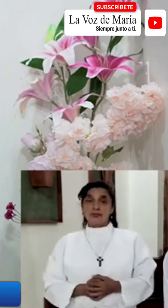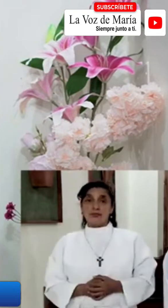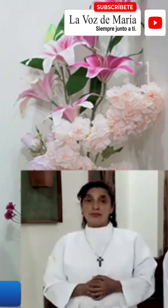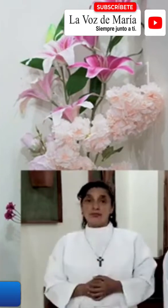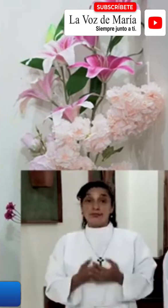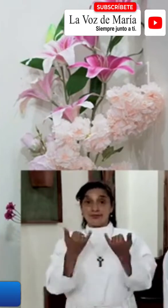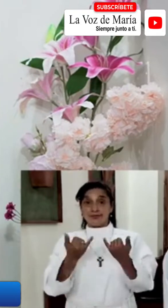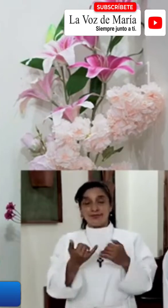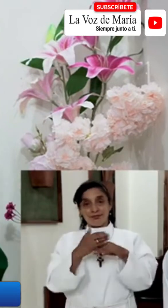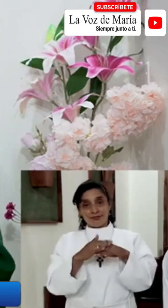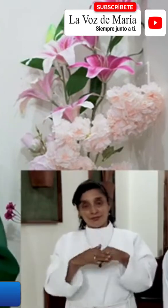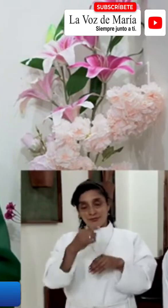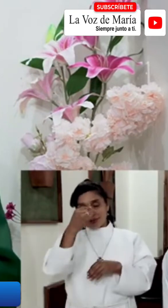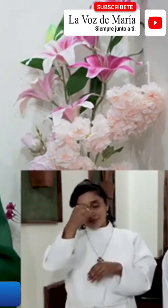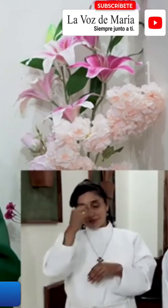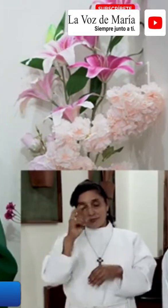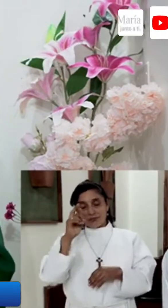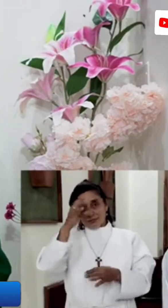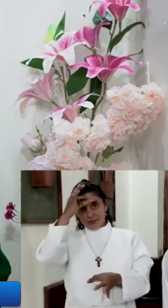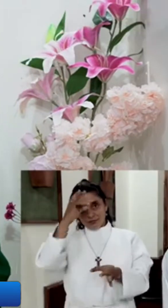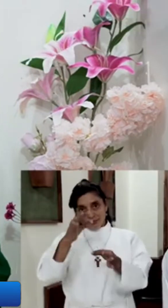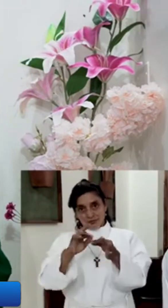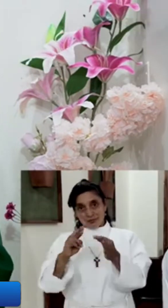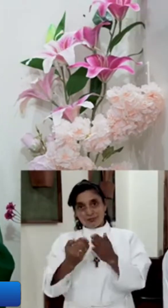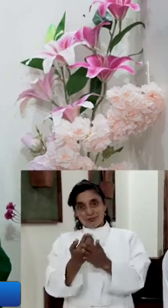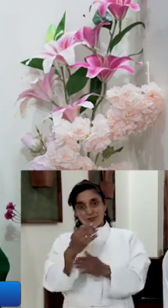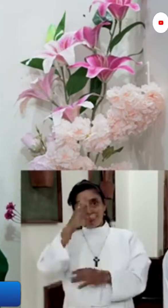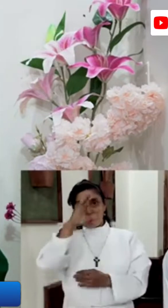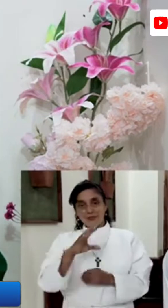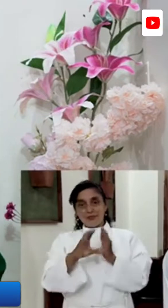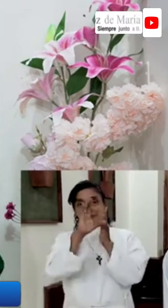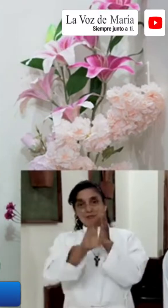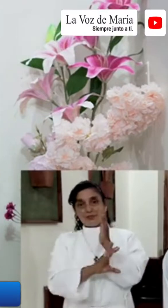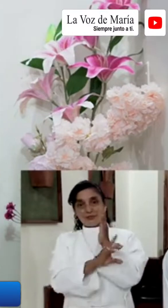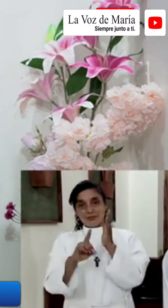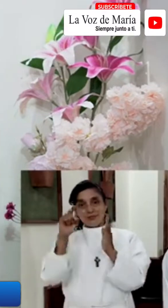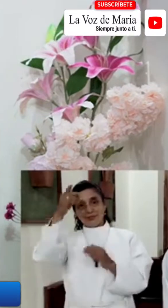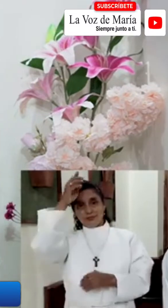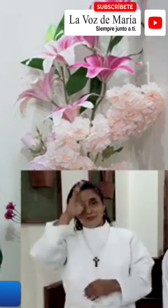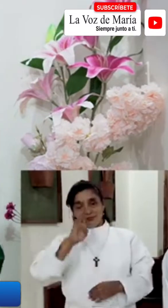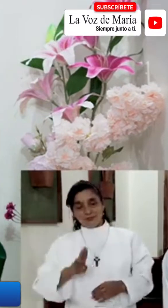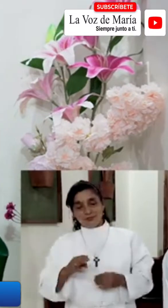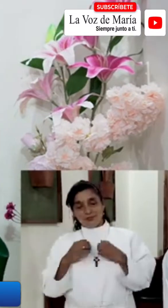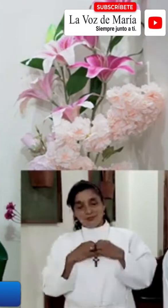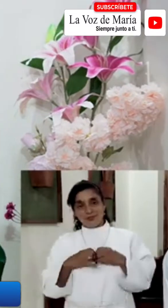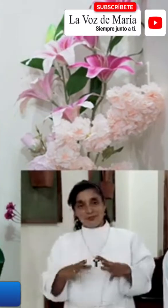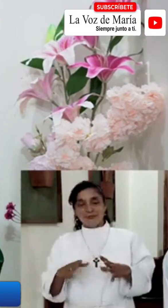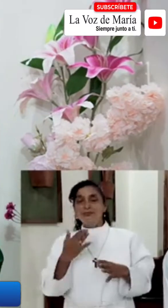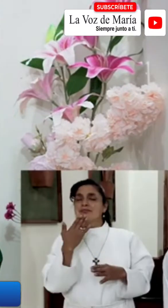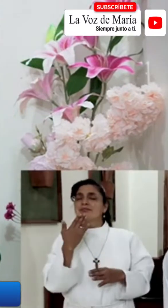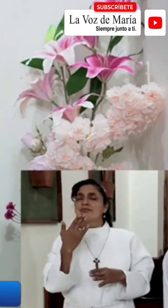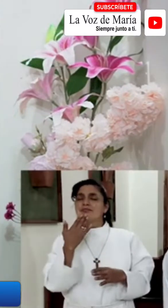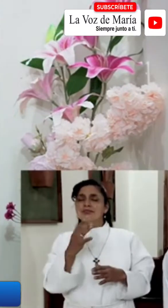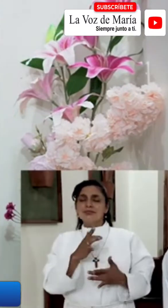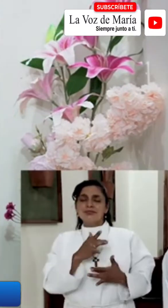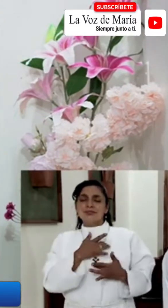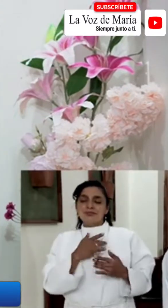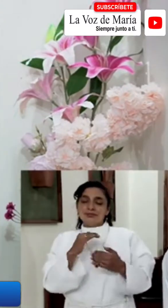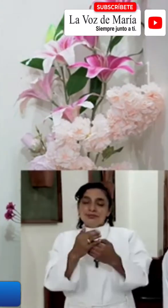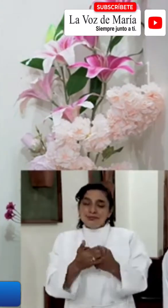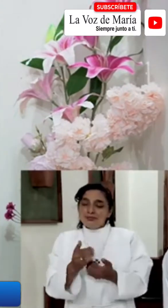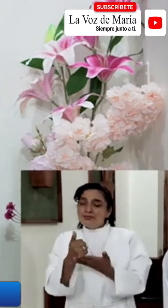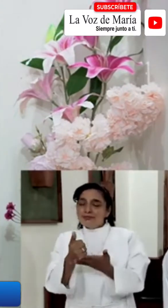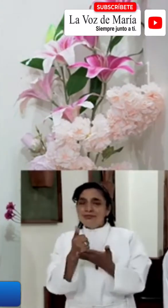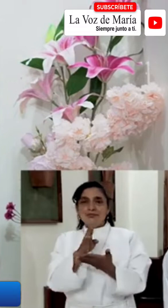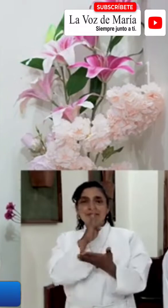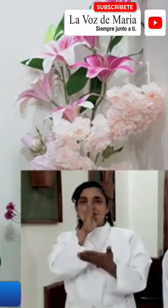ahora les invito a renovar nuestra fe en este Dios misericordioso, en este Dios compasivo, en este Dios que